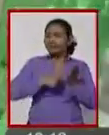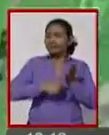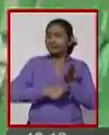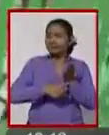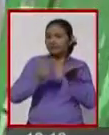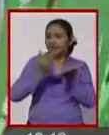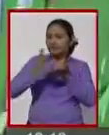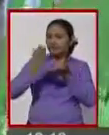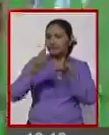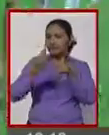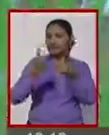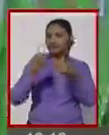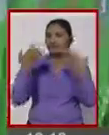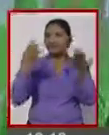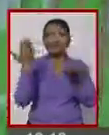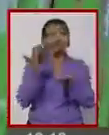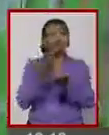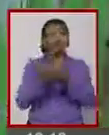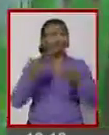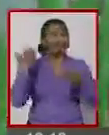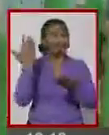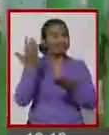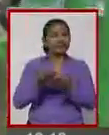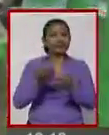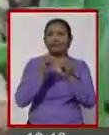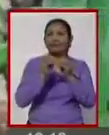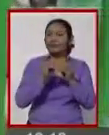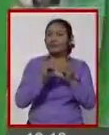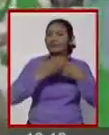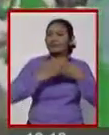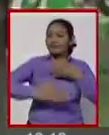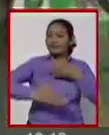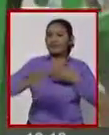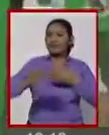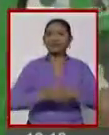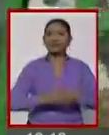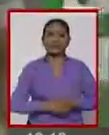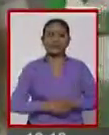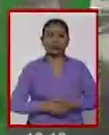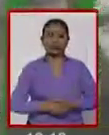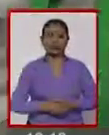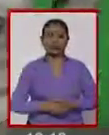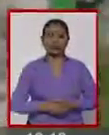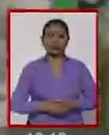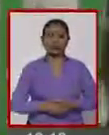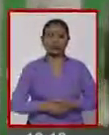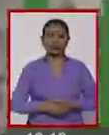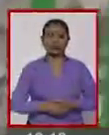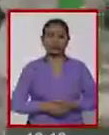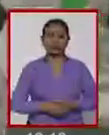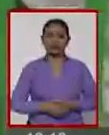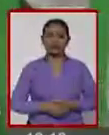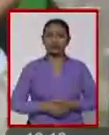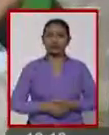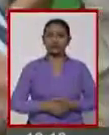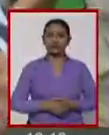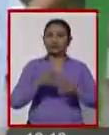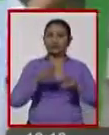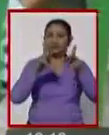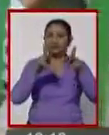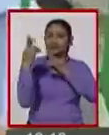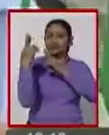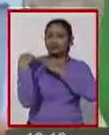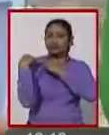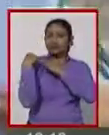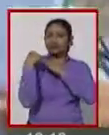ya. La carta ha llegado y sigue llegando, sigue yendo el personal de recursos humanos,